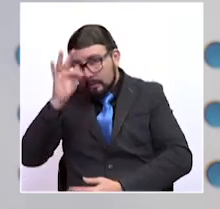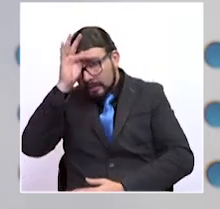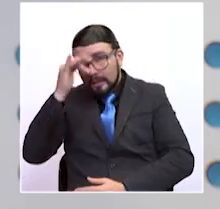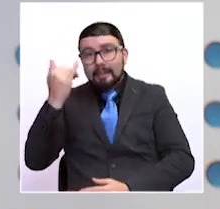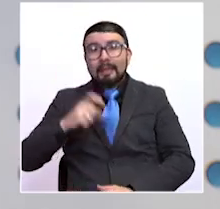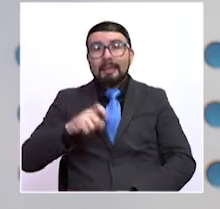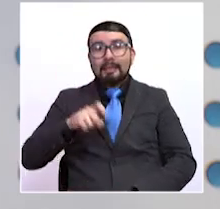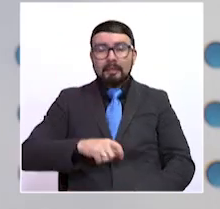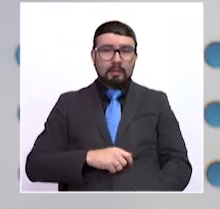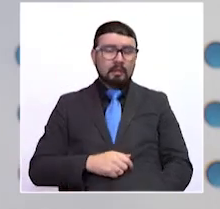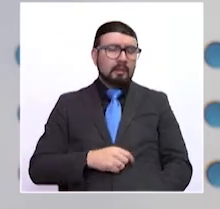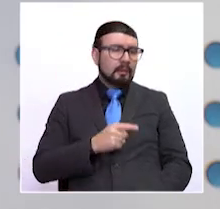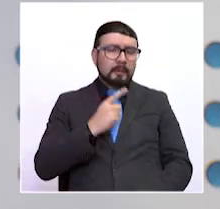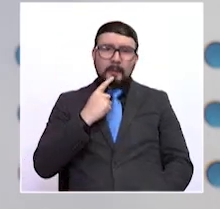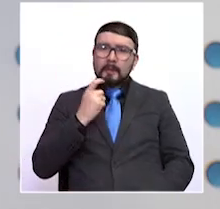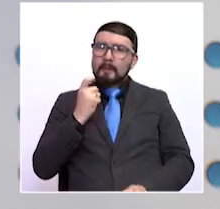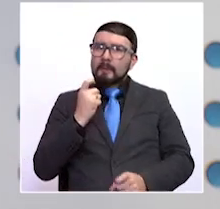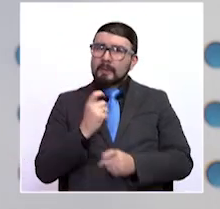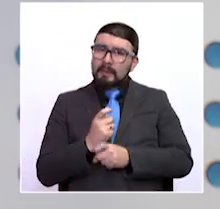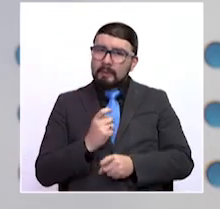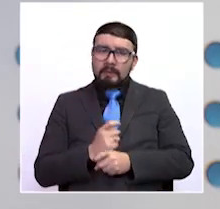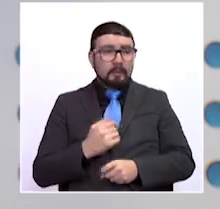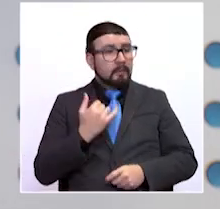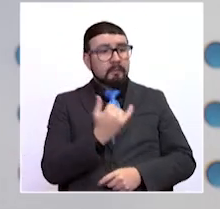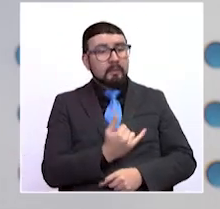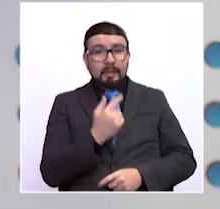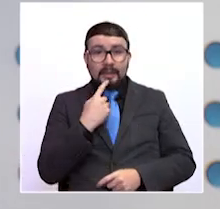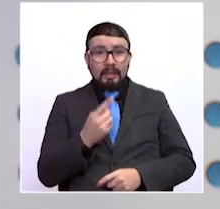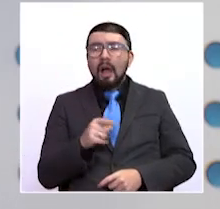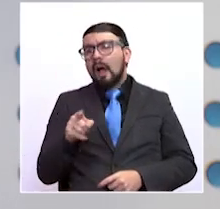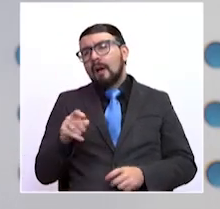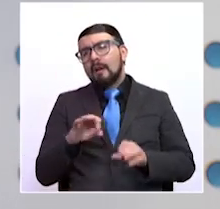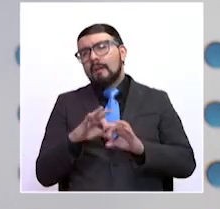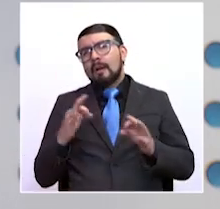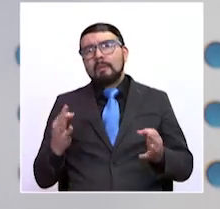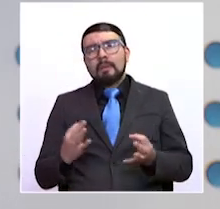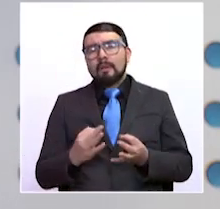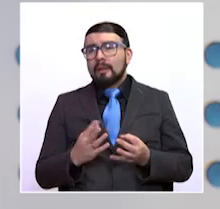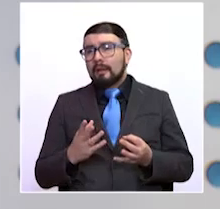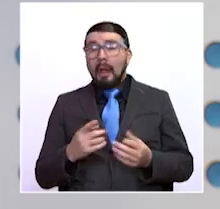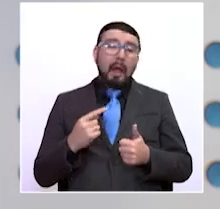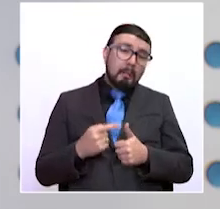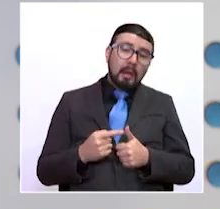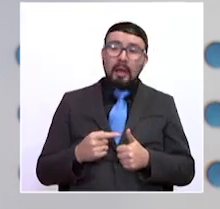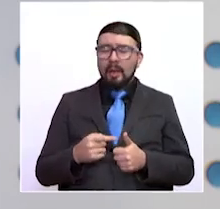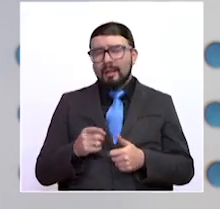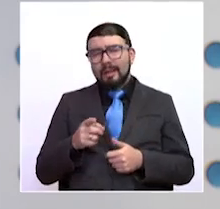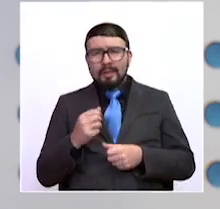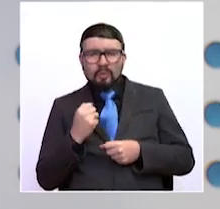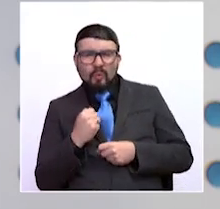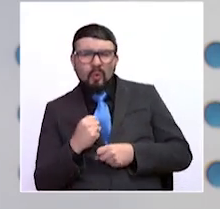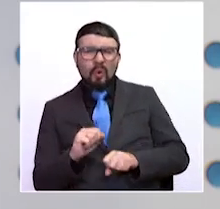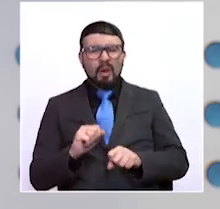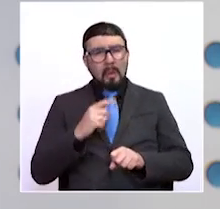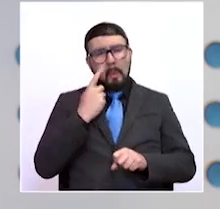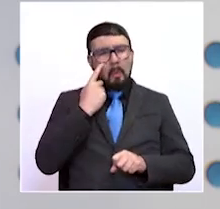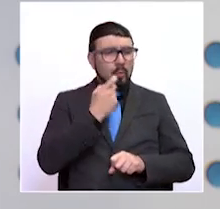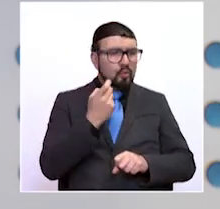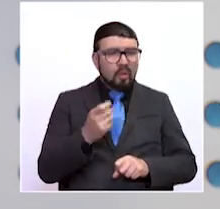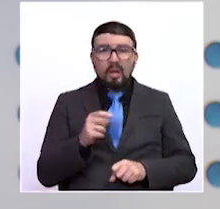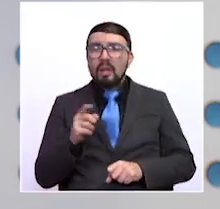Es muy difícil decirle al familiar, pues, trata de buscar